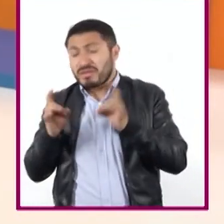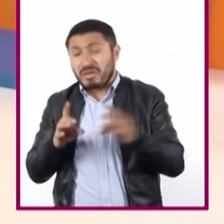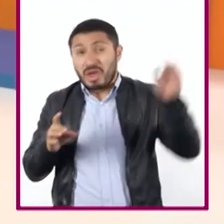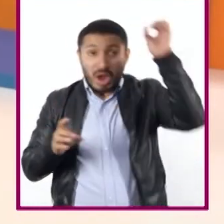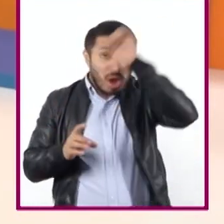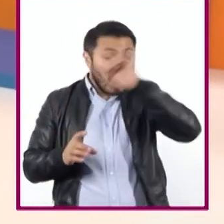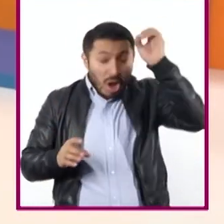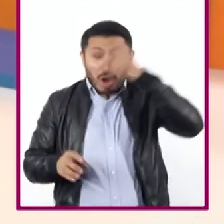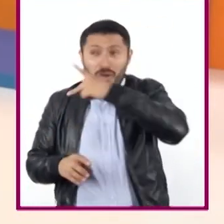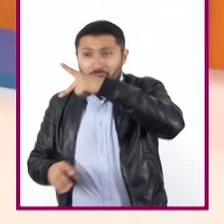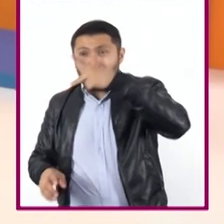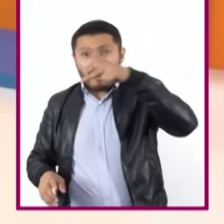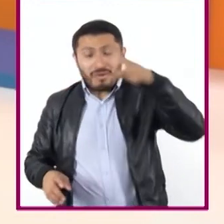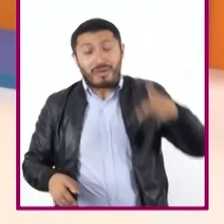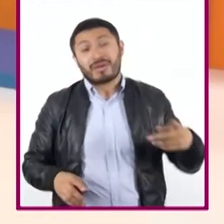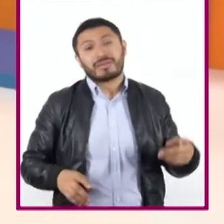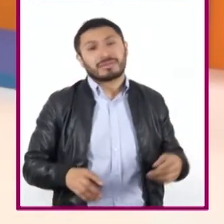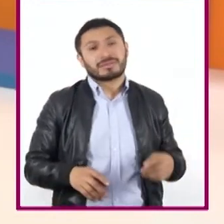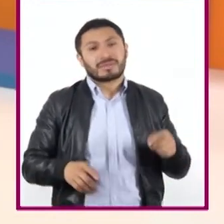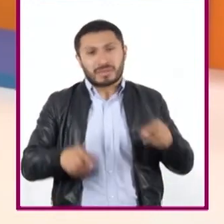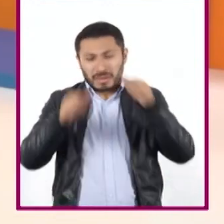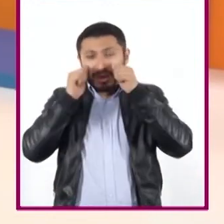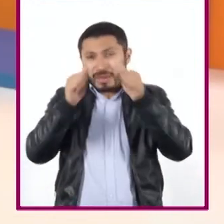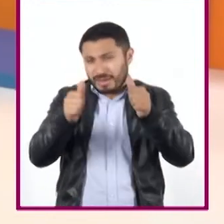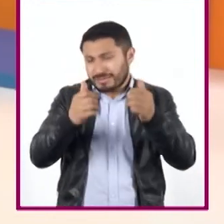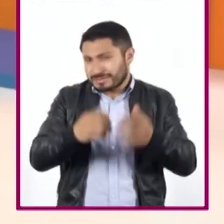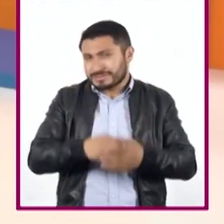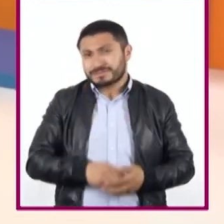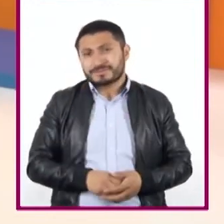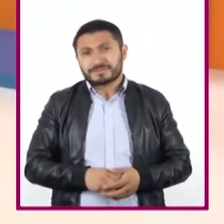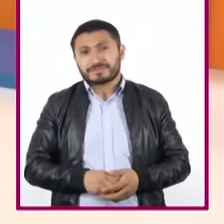presten atención al siguiente fragmento audiovisual